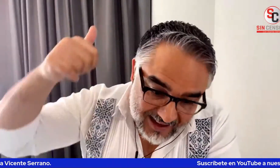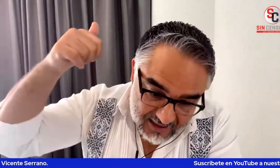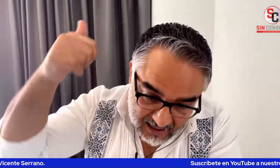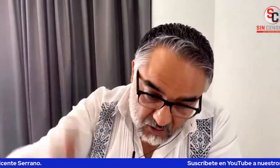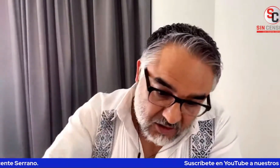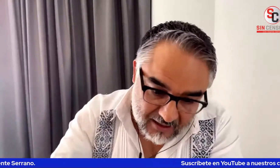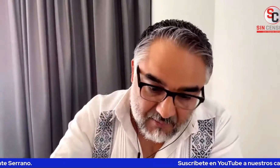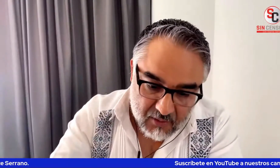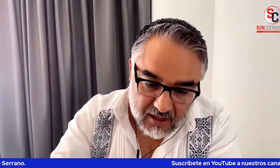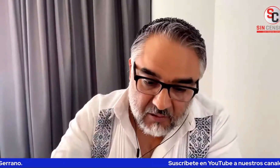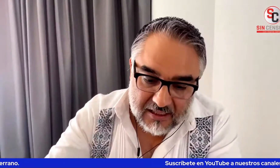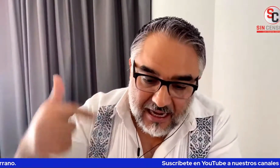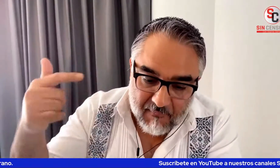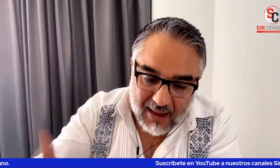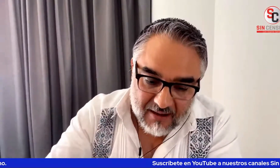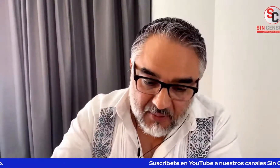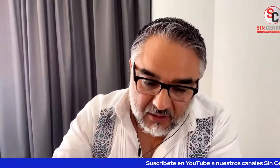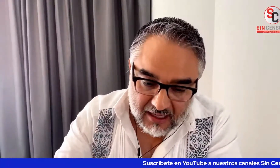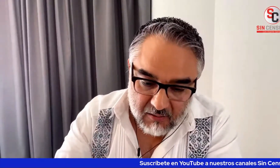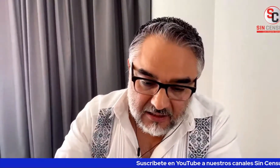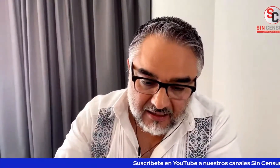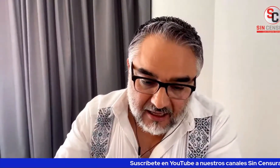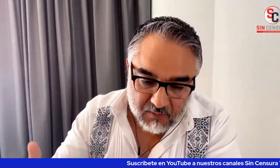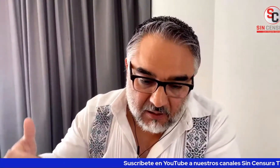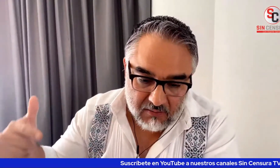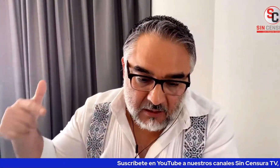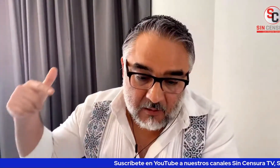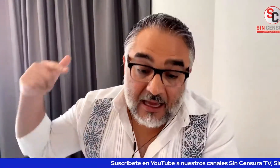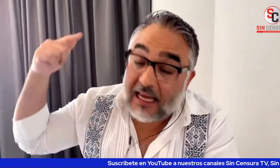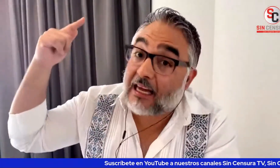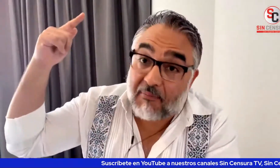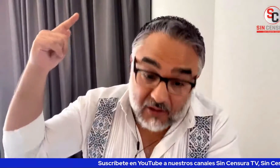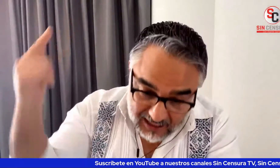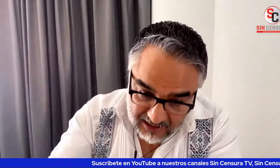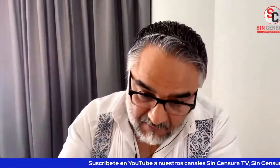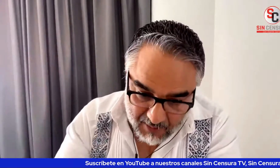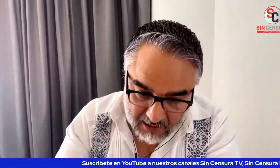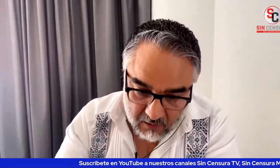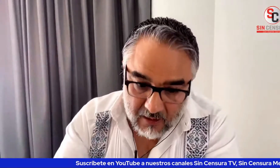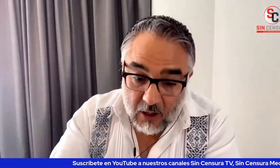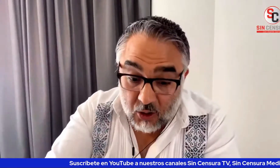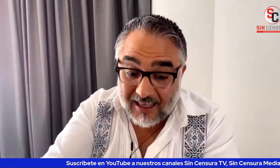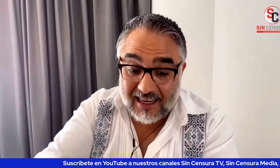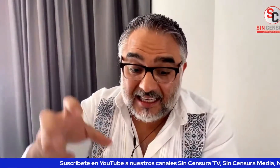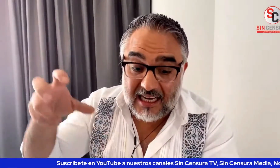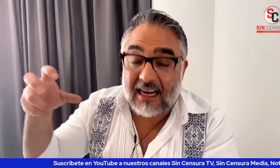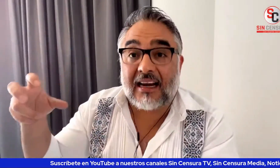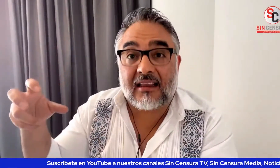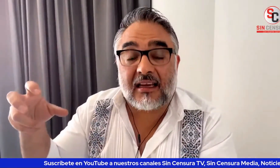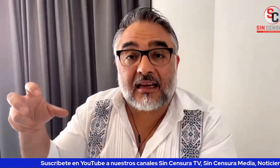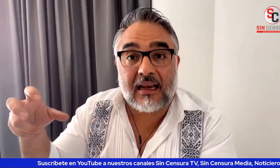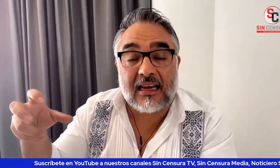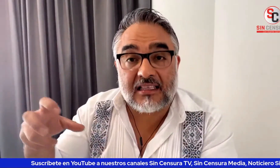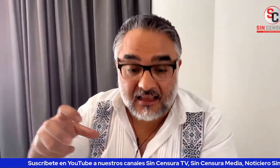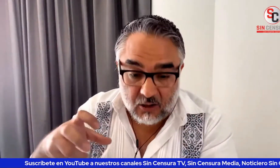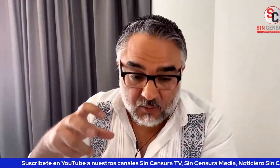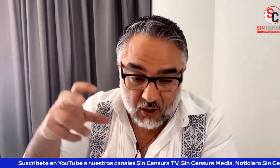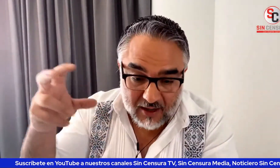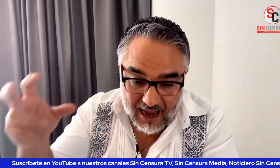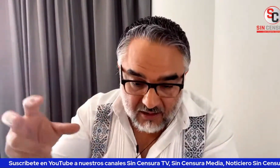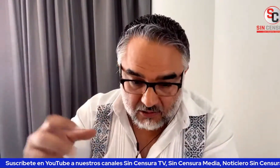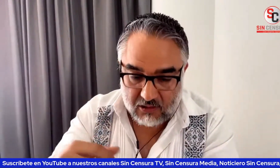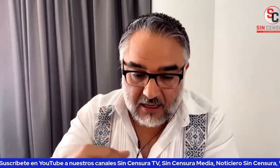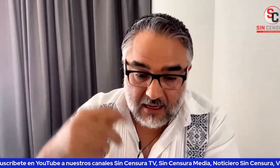UIF, denuncia que el Poder Judicial ampara y protege a Luis Cárdenas Palomino y que por ese amparo lo tiene que sacar de la lista de